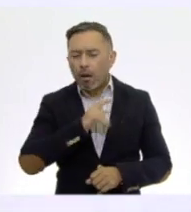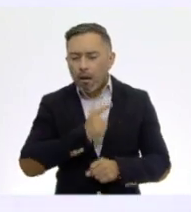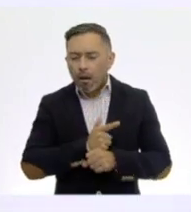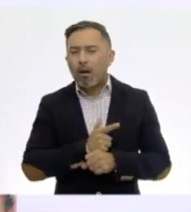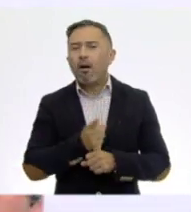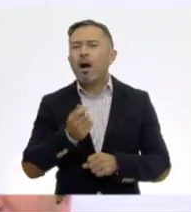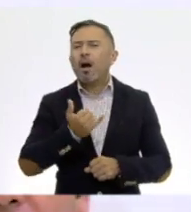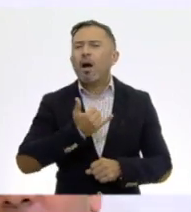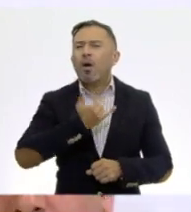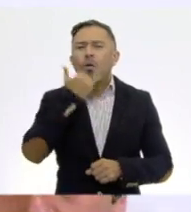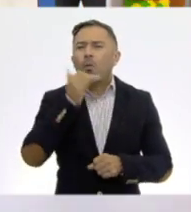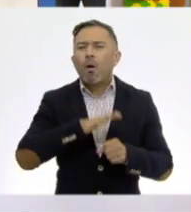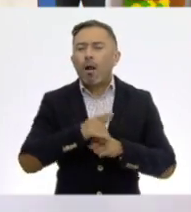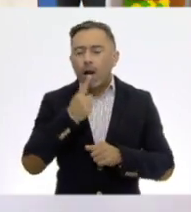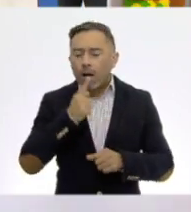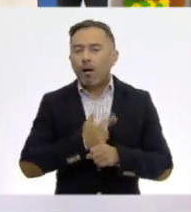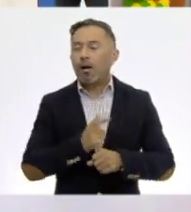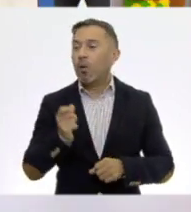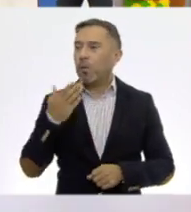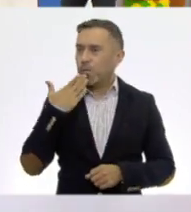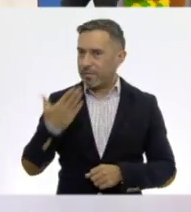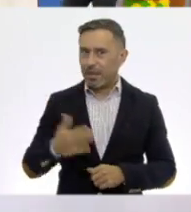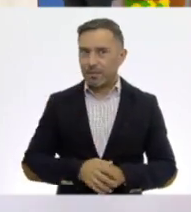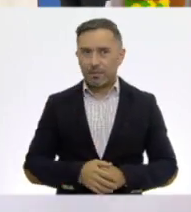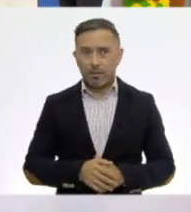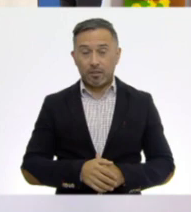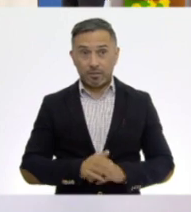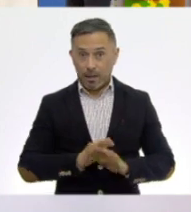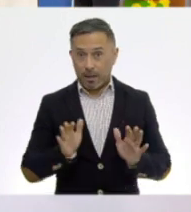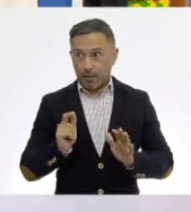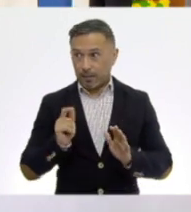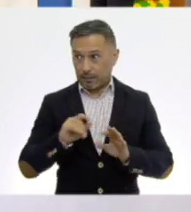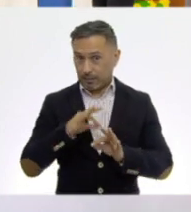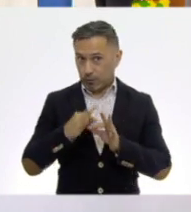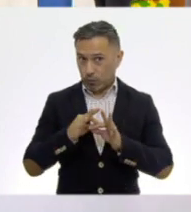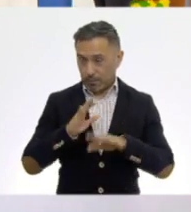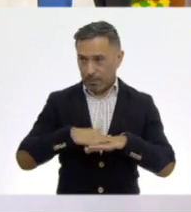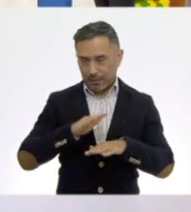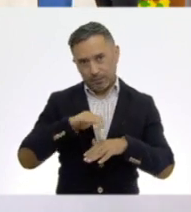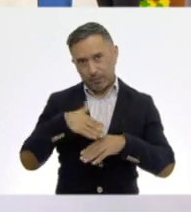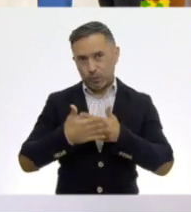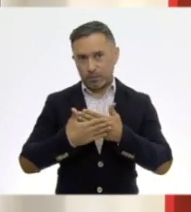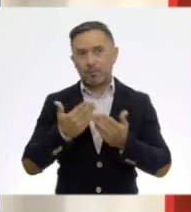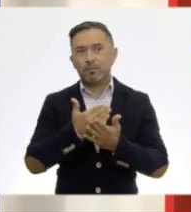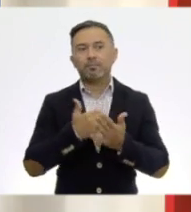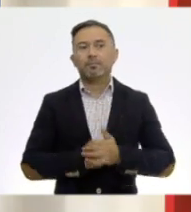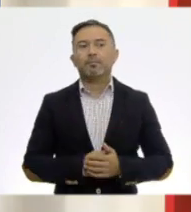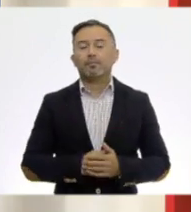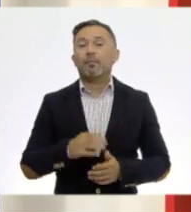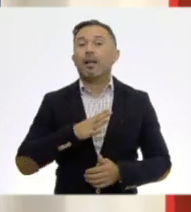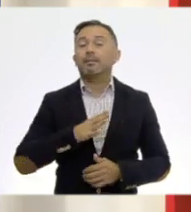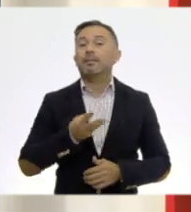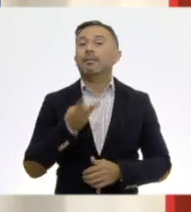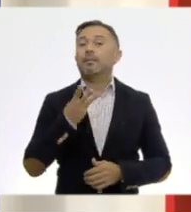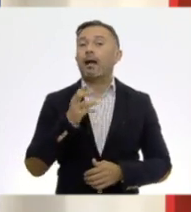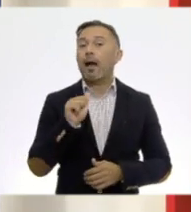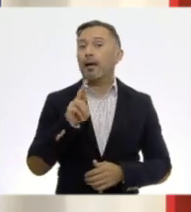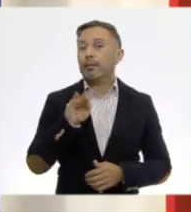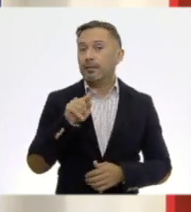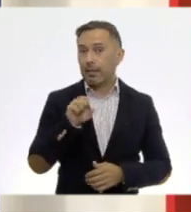error que estaba cometiendo. Bueno, muy bien. Estamos listas y listos para la siguiente. Siguiente. Tengo tres